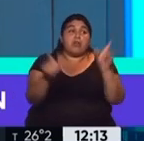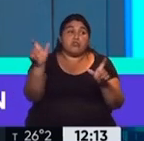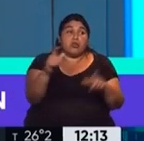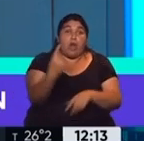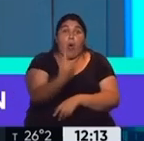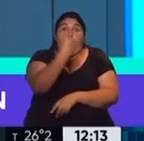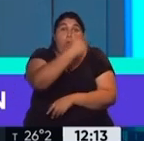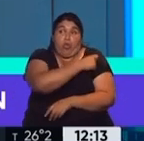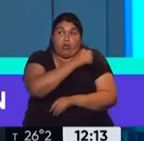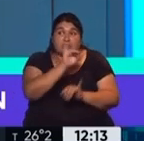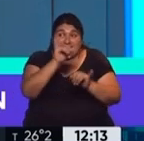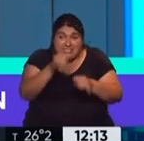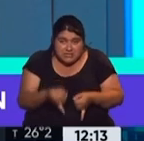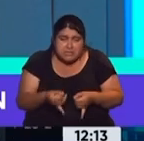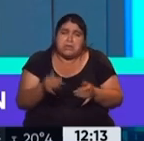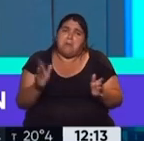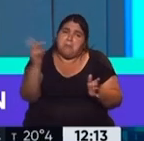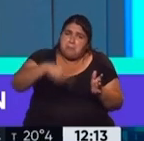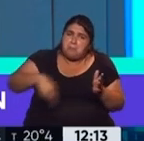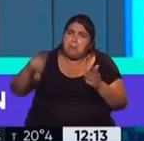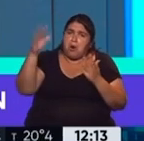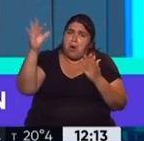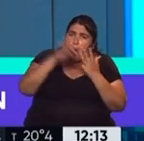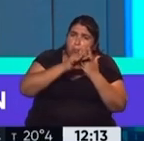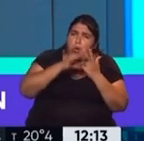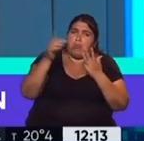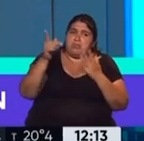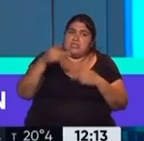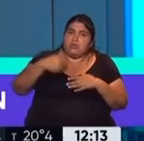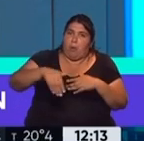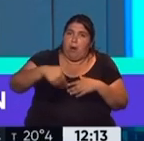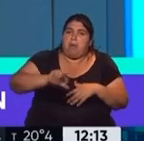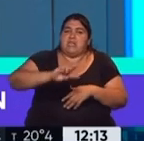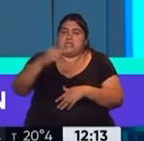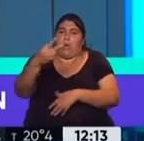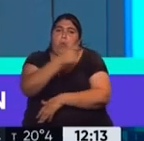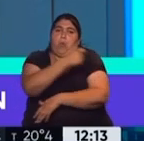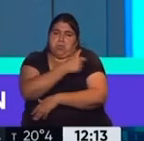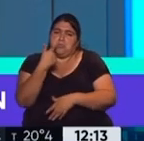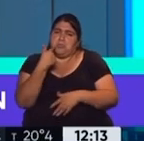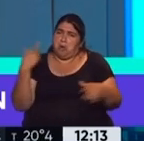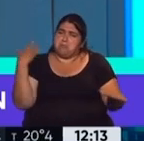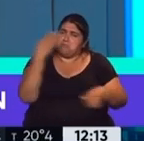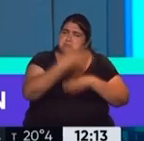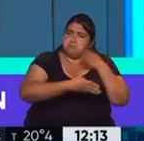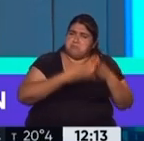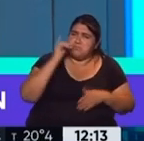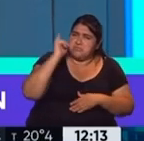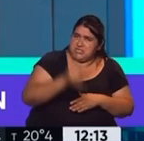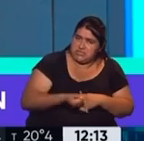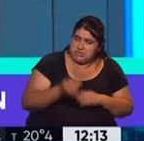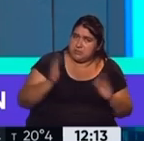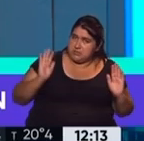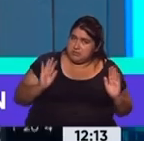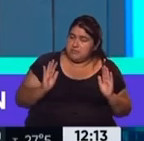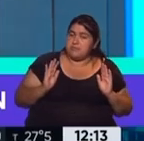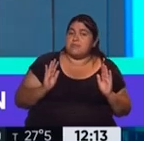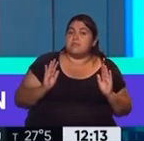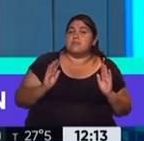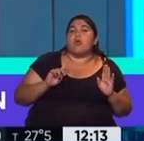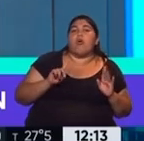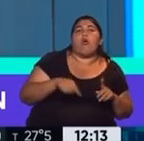este se comprometan a tener la segunda tranquilamente pueden concurrir y después a aquellos que